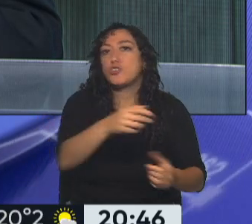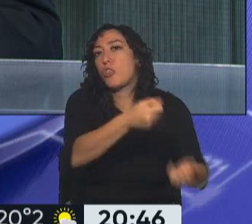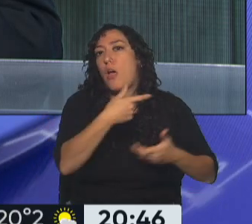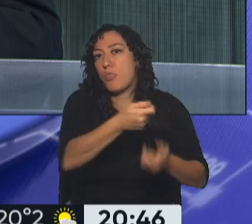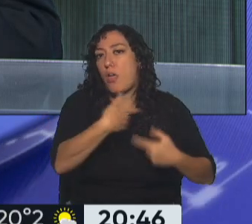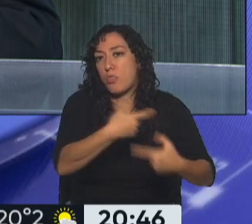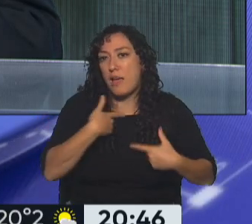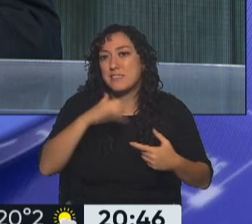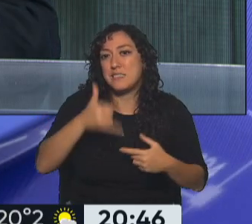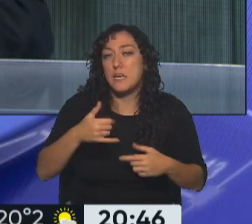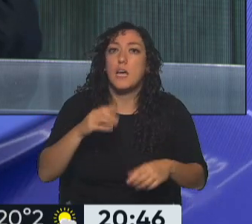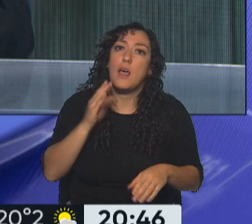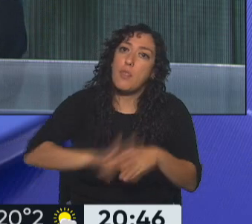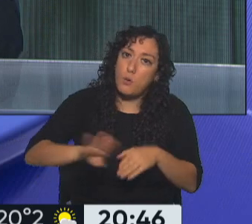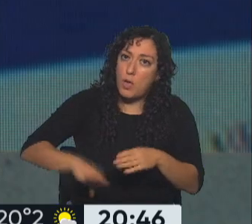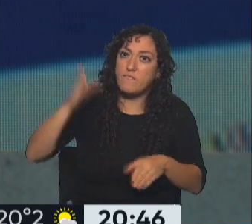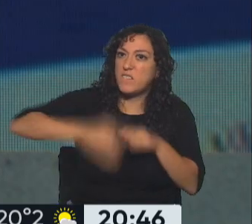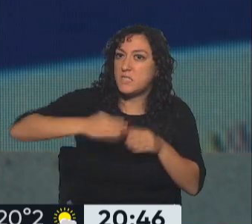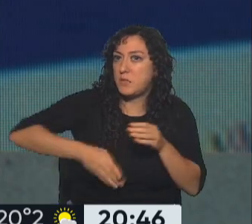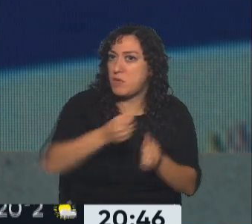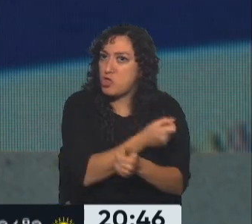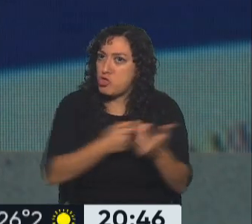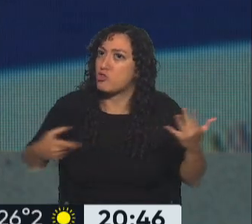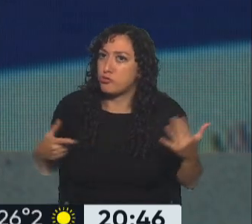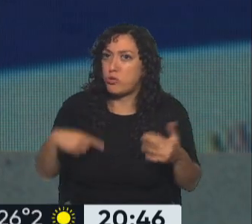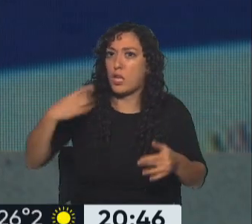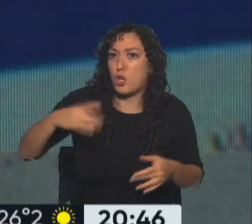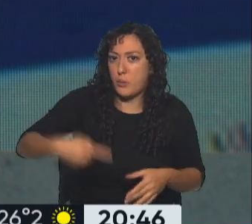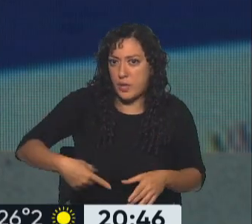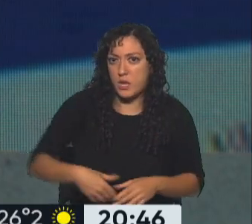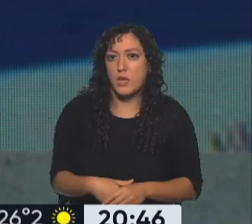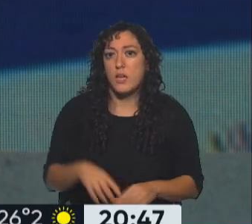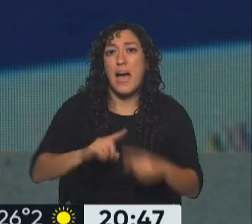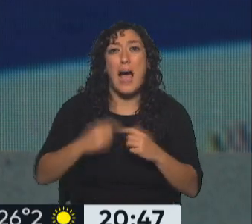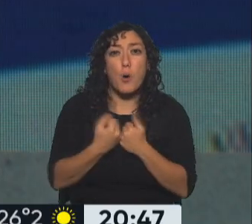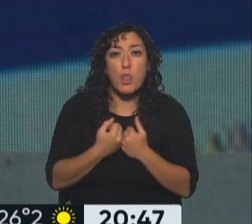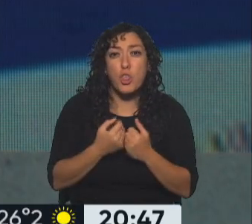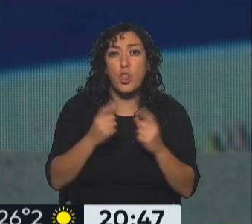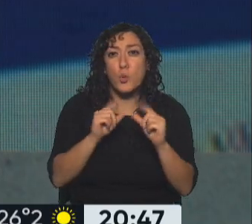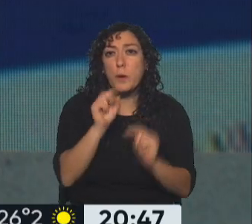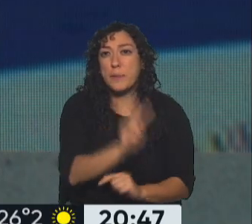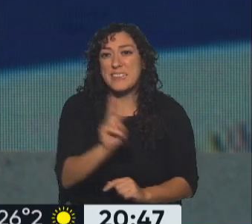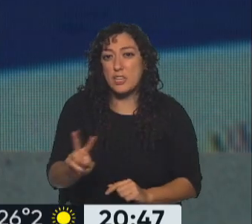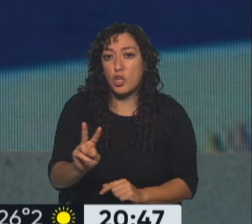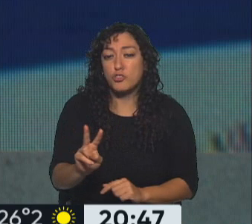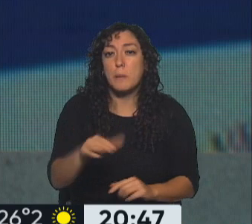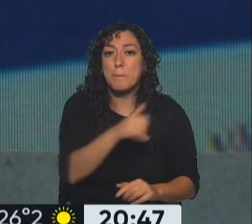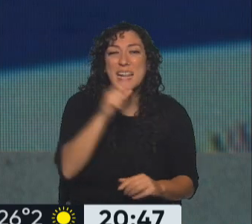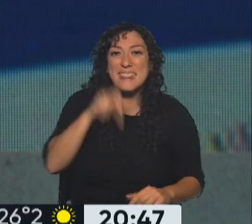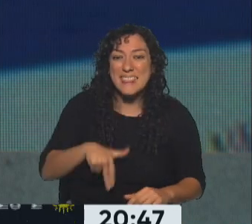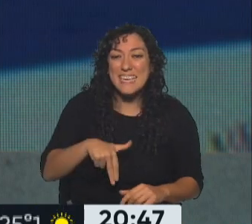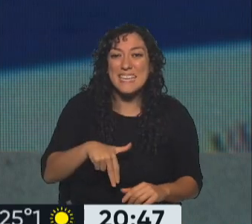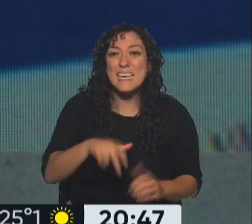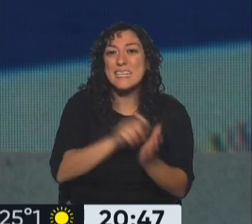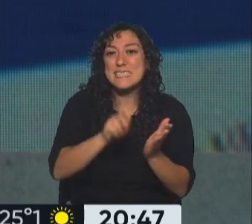muchos vencimientos de la deuda. Nos decía Martín Lucrecia cuando comenzamos la charla, es el acuerdo número 22. Bueno, Martín sabe mucho del fondo, pues coautor del libro